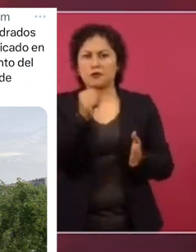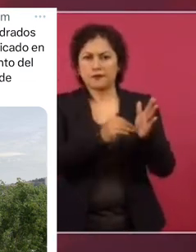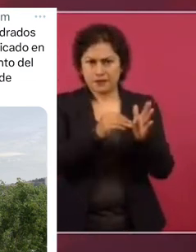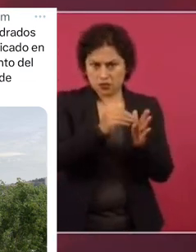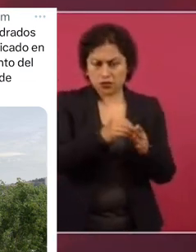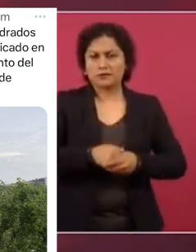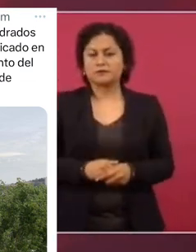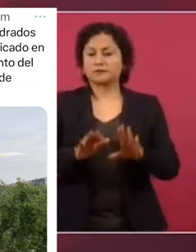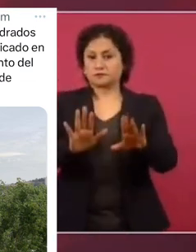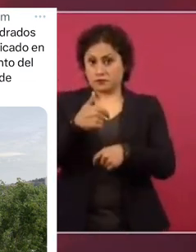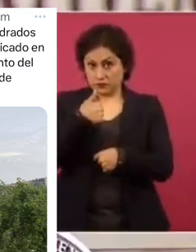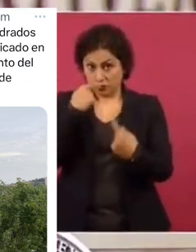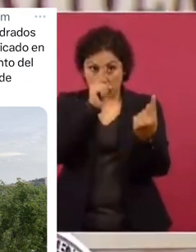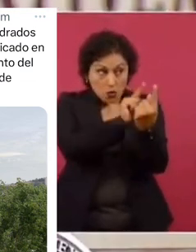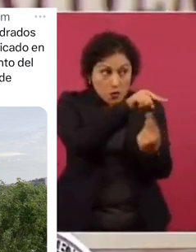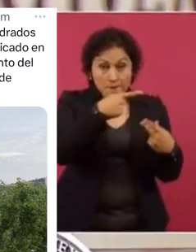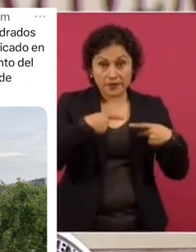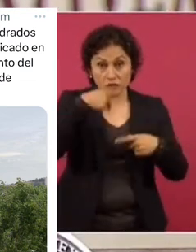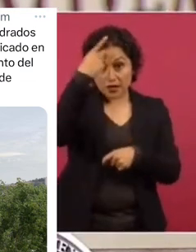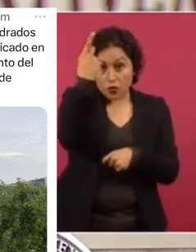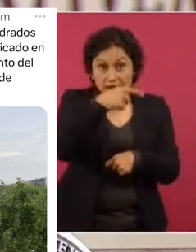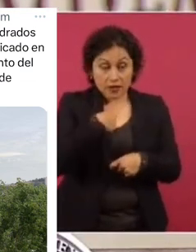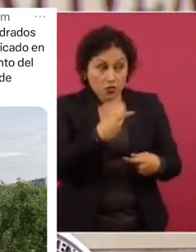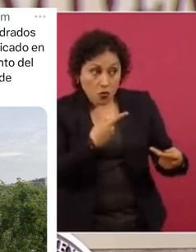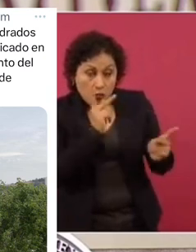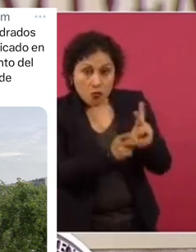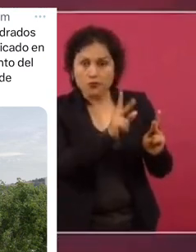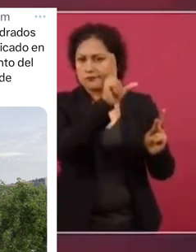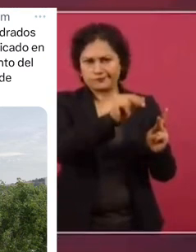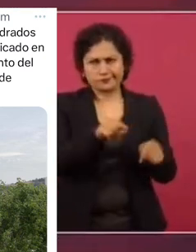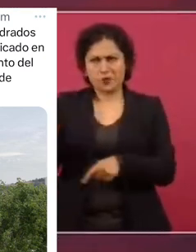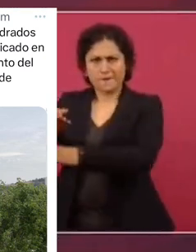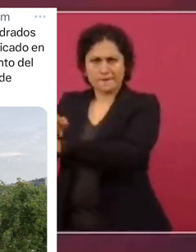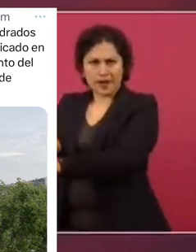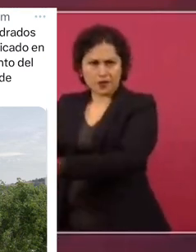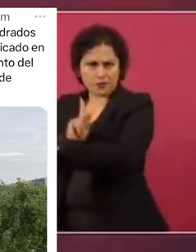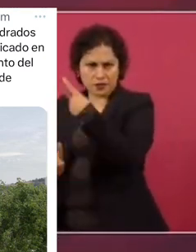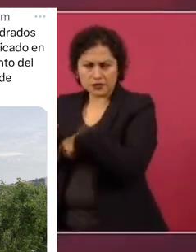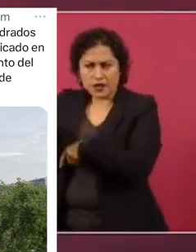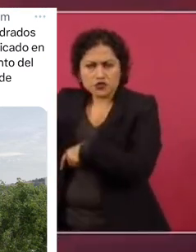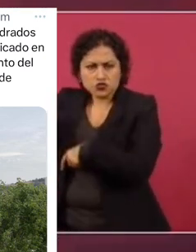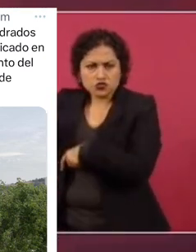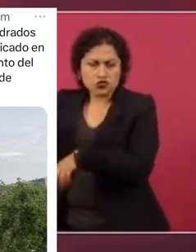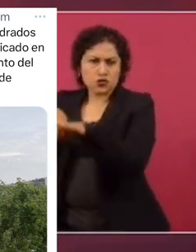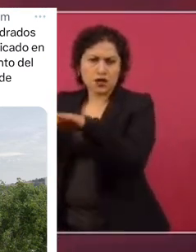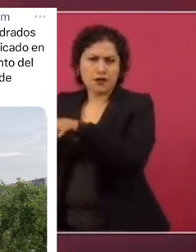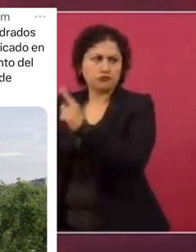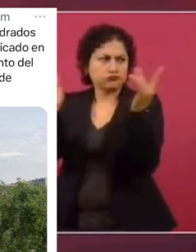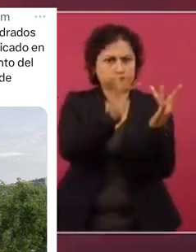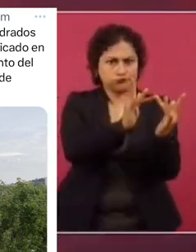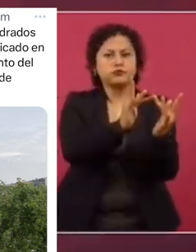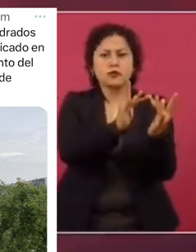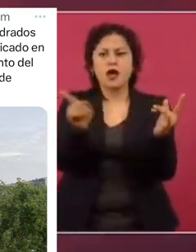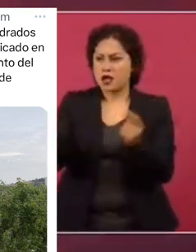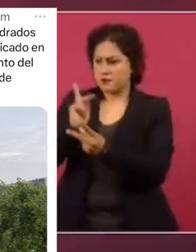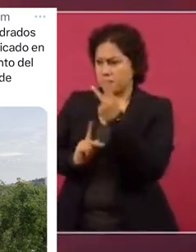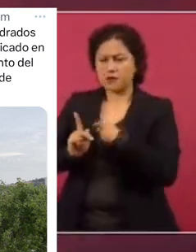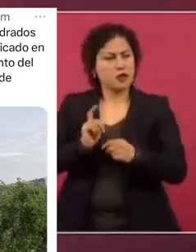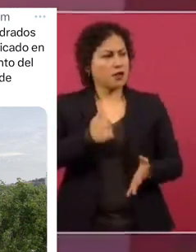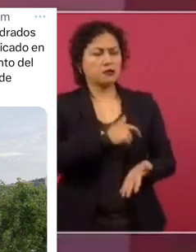yo no tuve contacto con la persona doña si no tienen Eh Pues los agentes los agentes que que son los agentes inmobiliarios a través de ellos